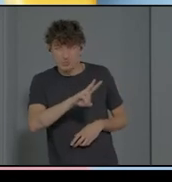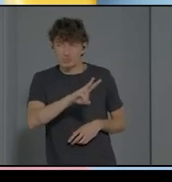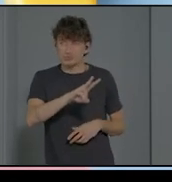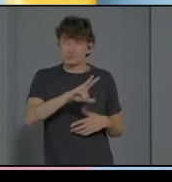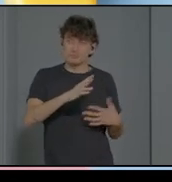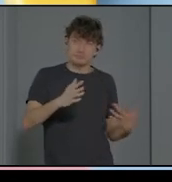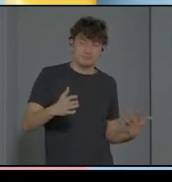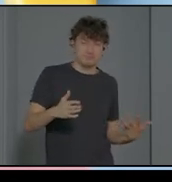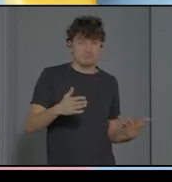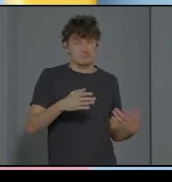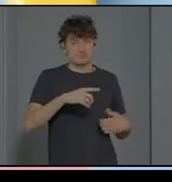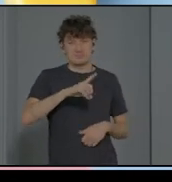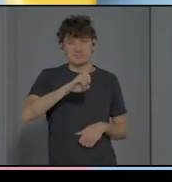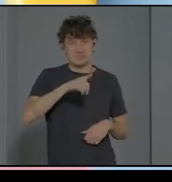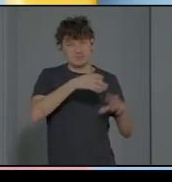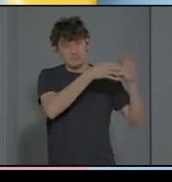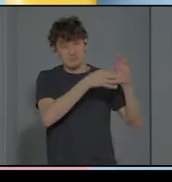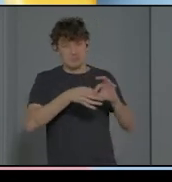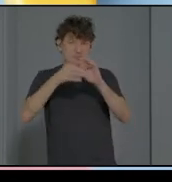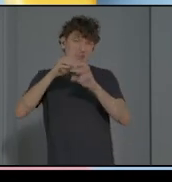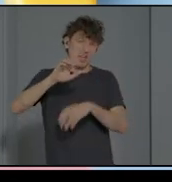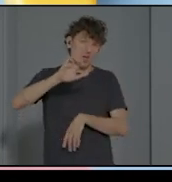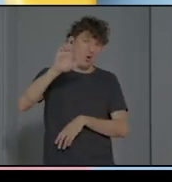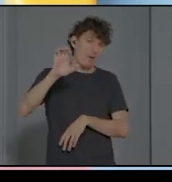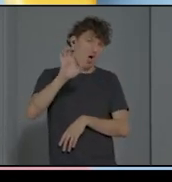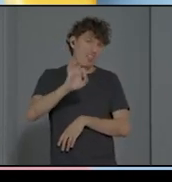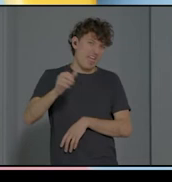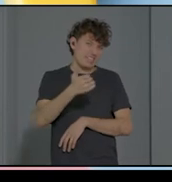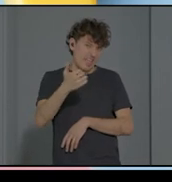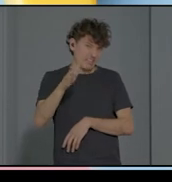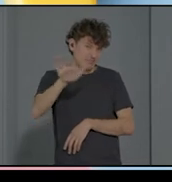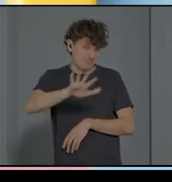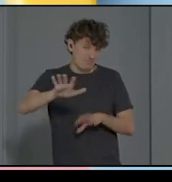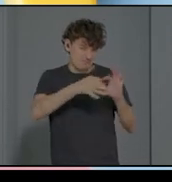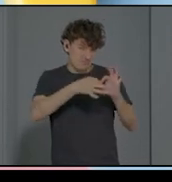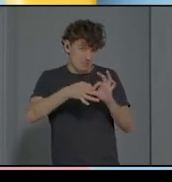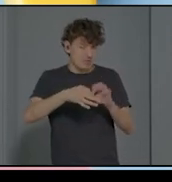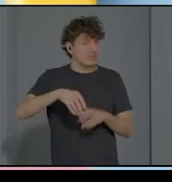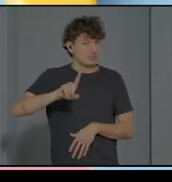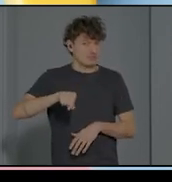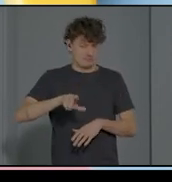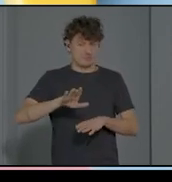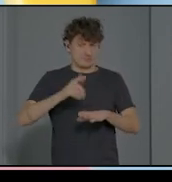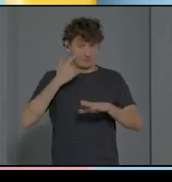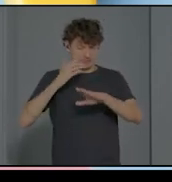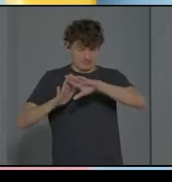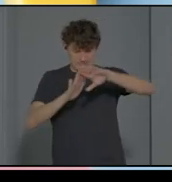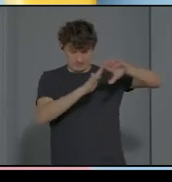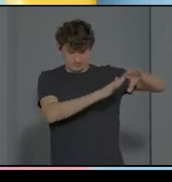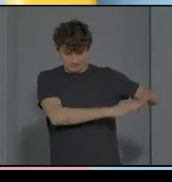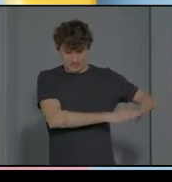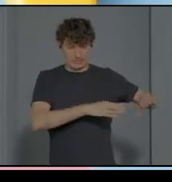Entonces hicimos el mismo estudio en Shanghai, en China, donde surgió exactamente el mismo